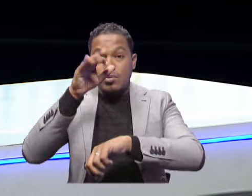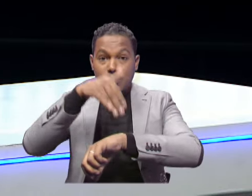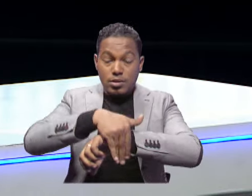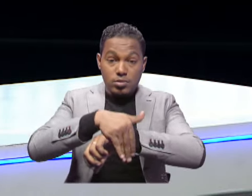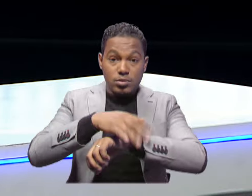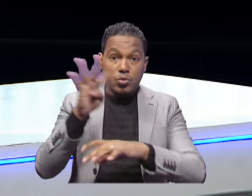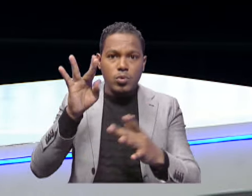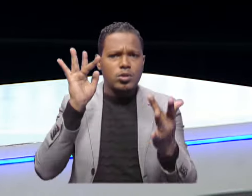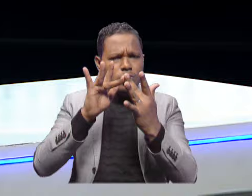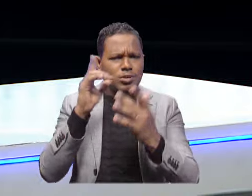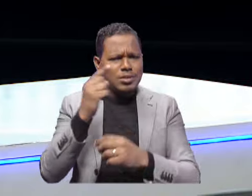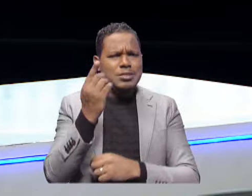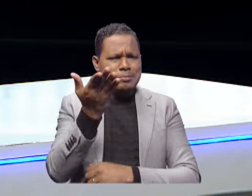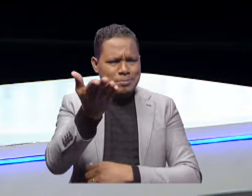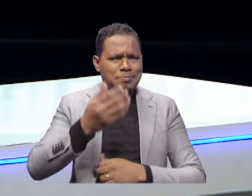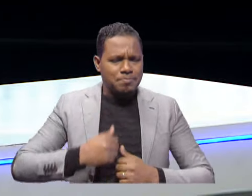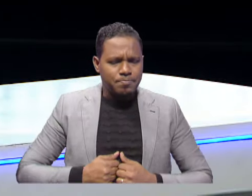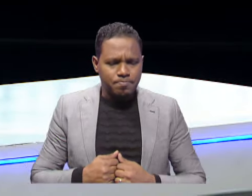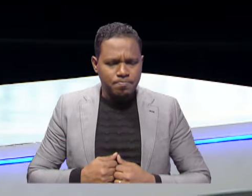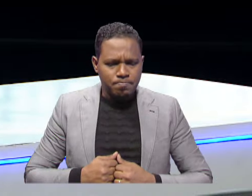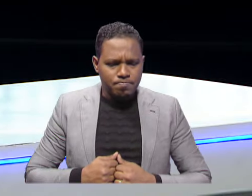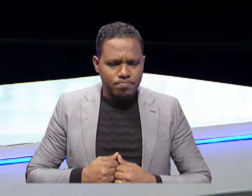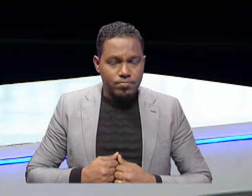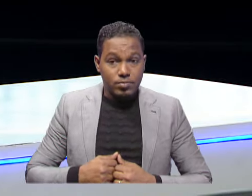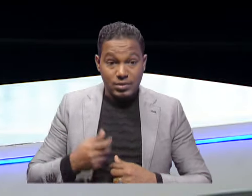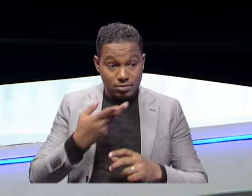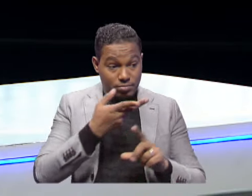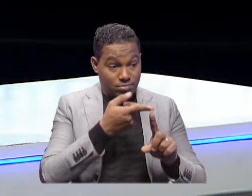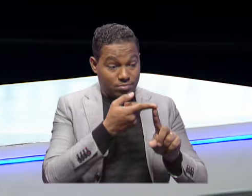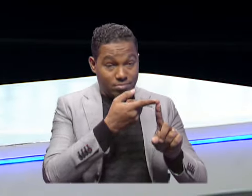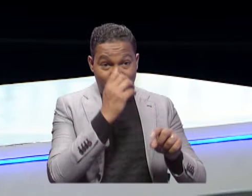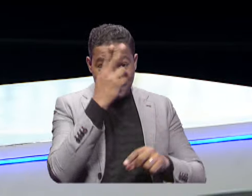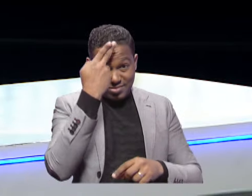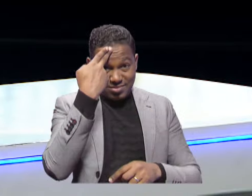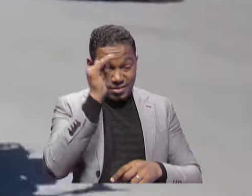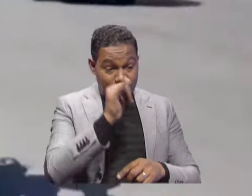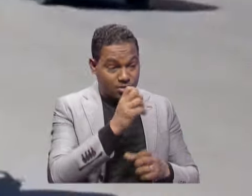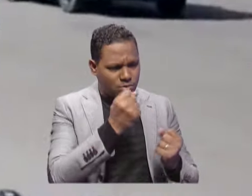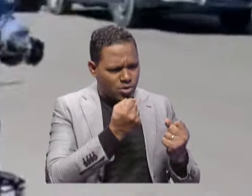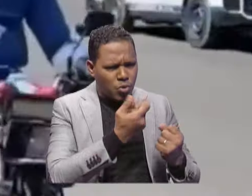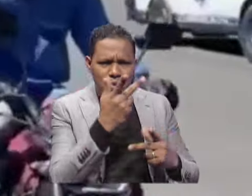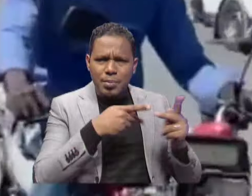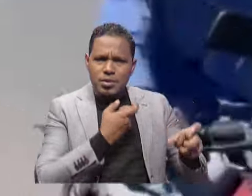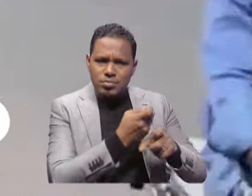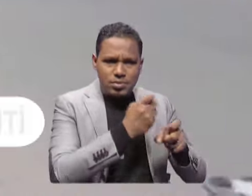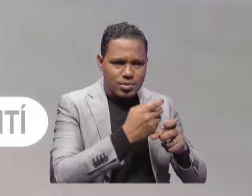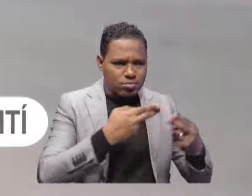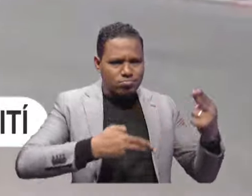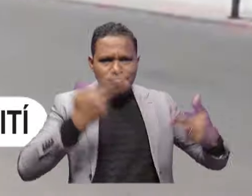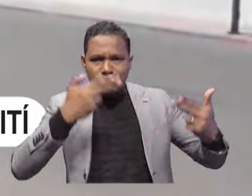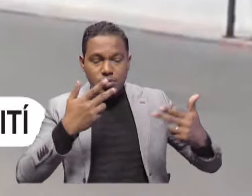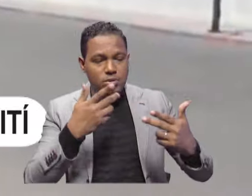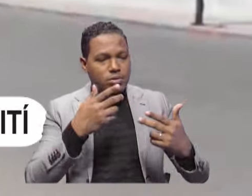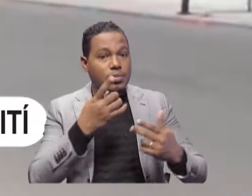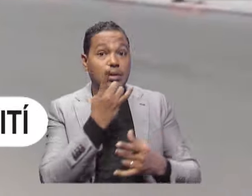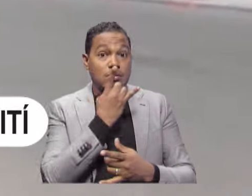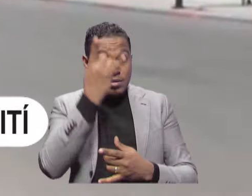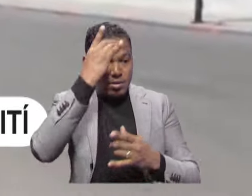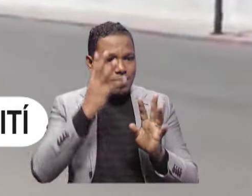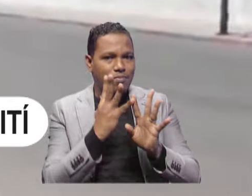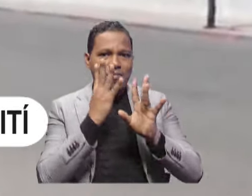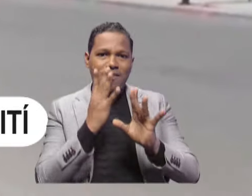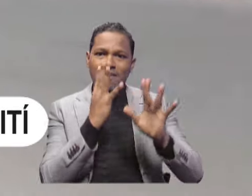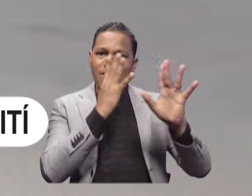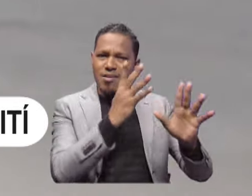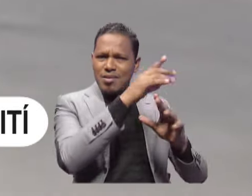el 4 pues, siempre conecta. Informaciones desde Haití, es que varias personas heridas durante un tiroteo en medio del desfile carnaval en su